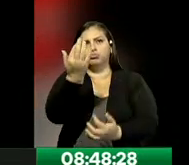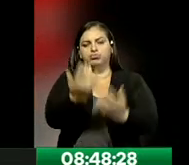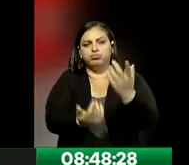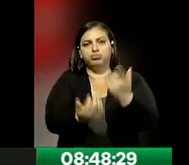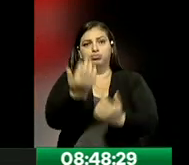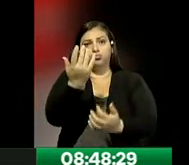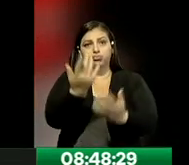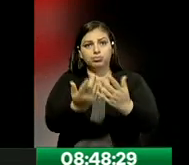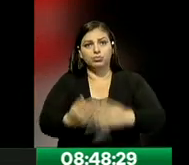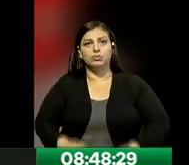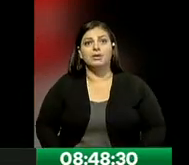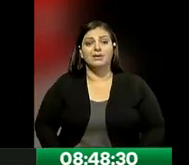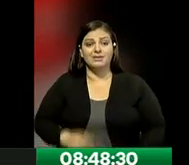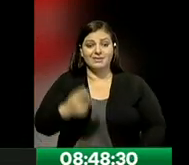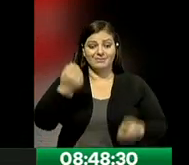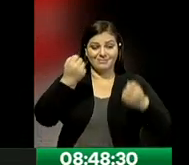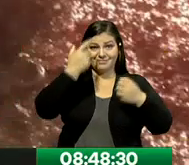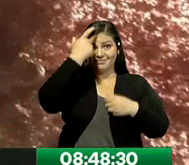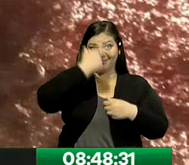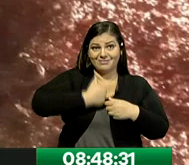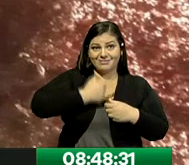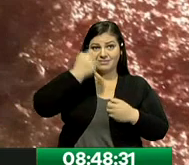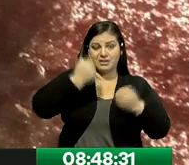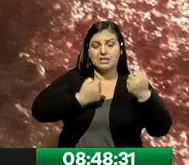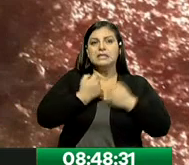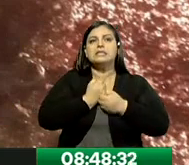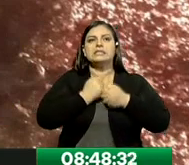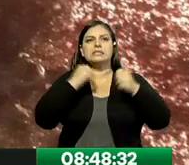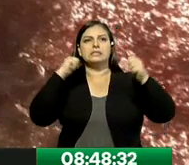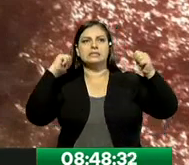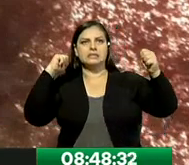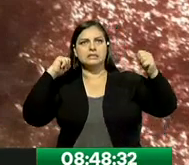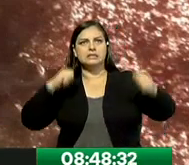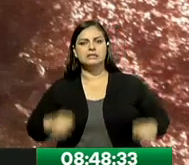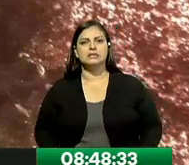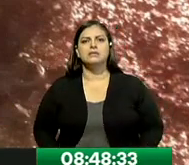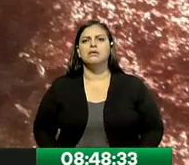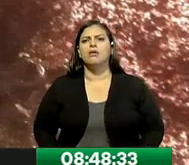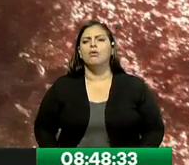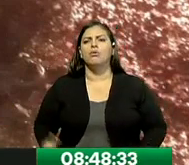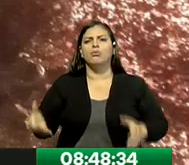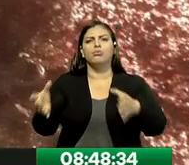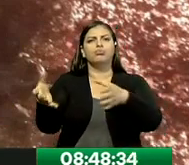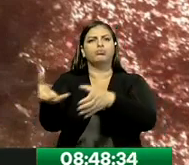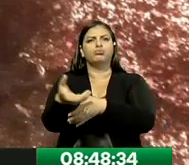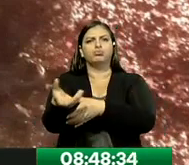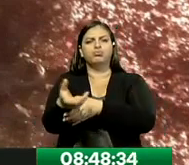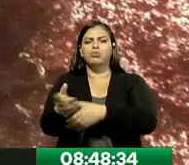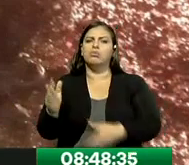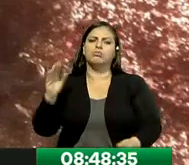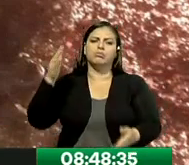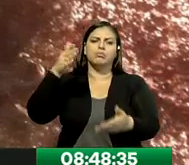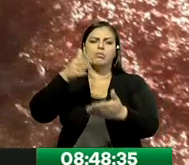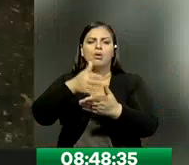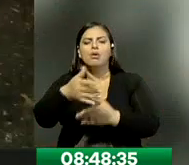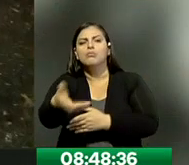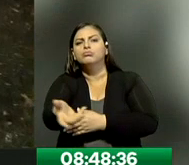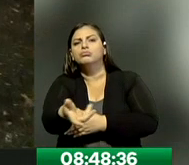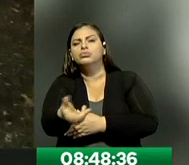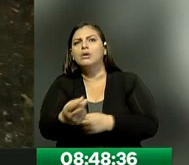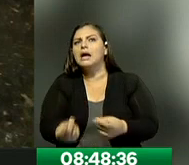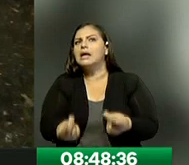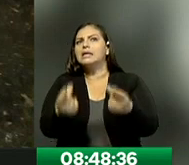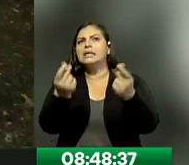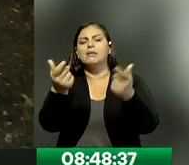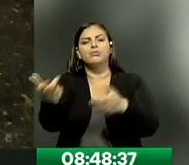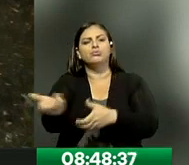ponerse a buen recaudo. Elementos del cuerpo de bomberos acudieron hasta ese sitio y controlaron la situación. De momento se